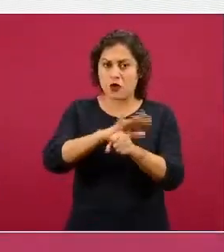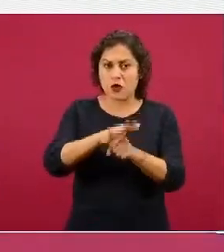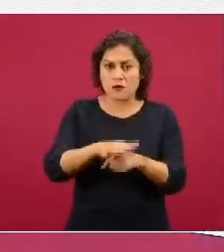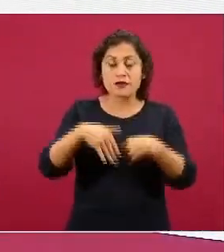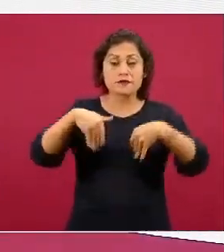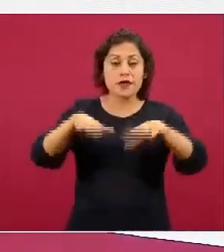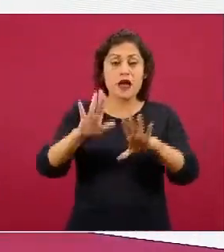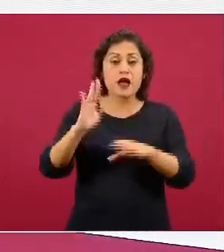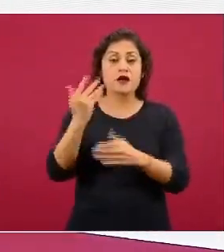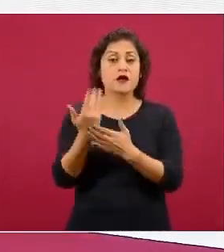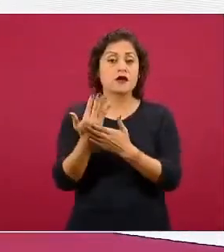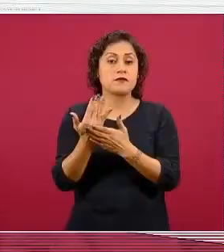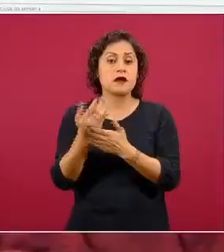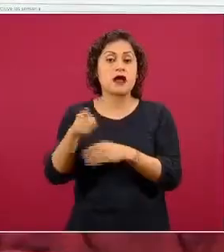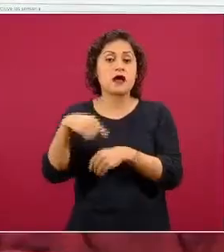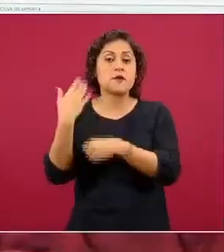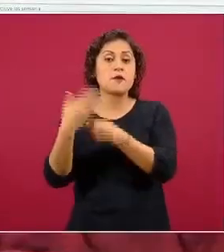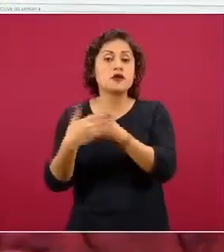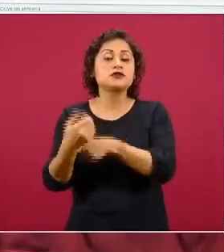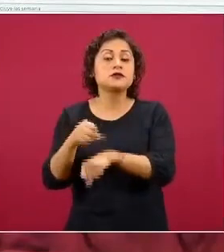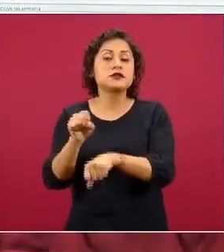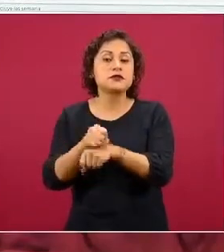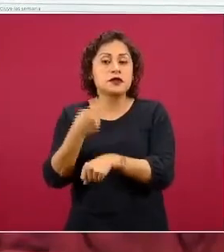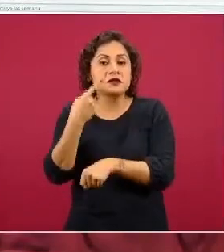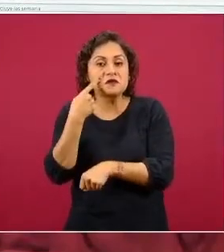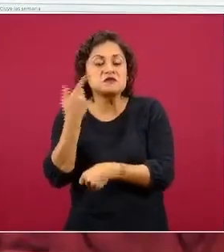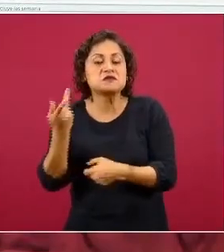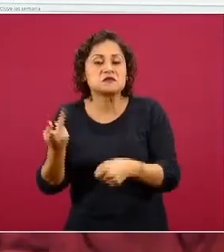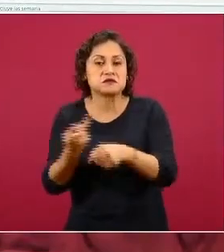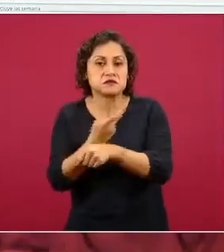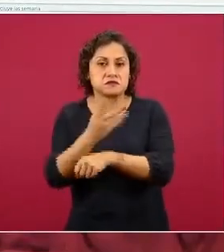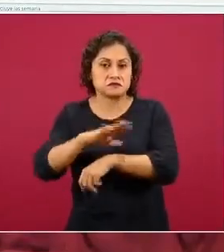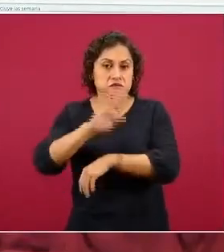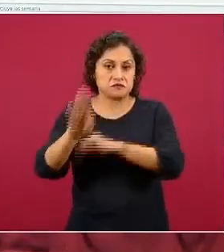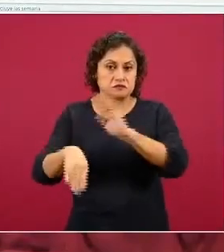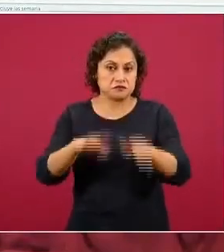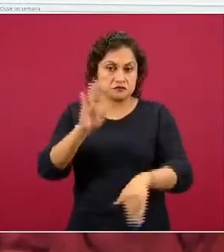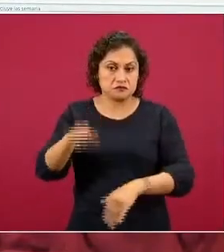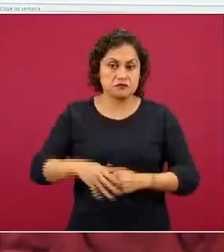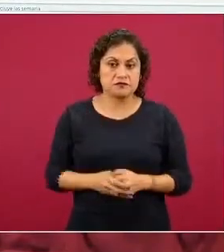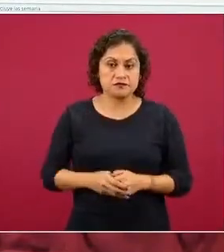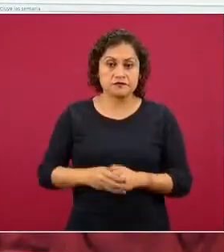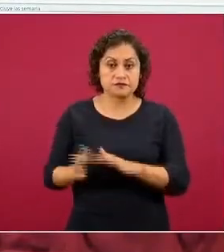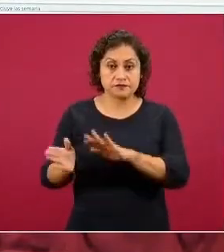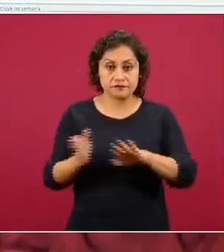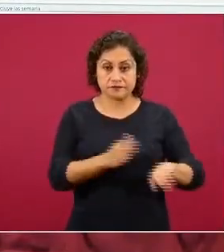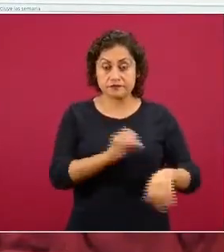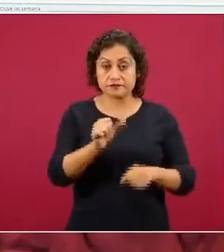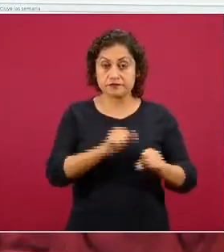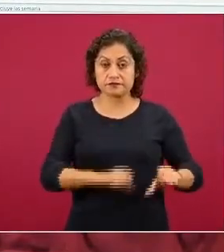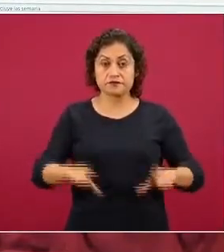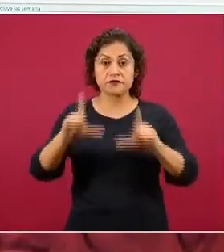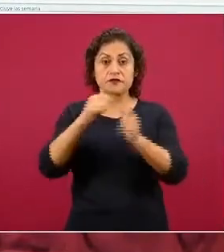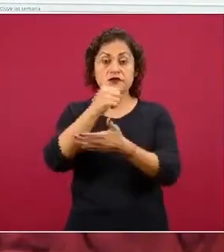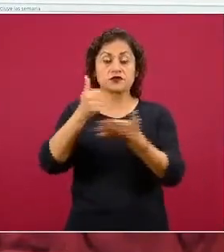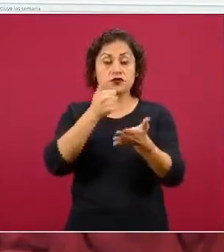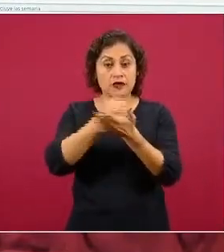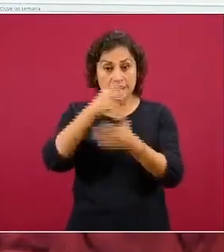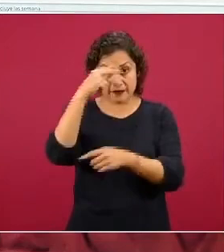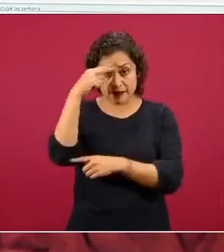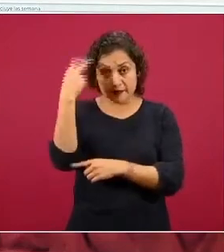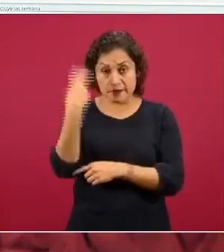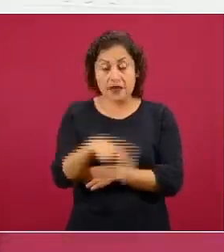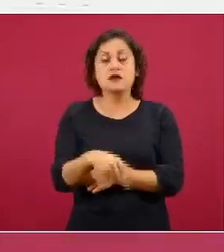próximas semanas en el exceso de mortalidad. La siguiente. En el caso de Ciudad de México, también